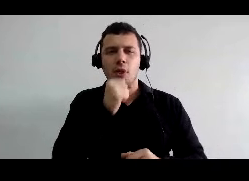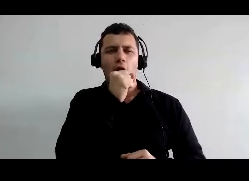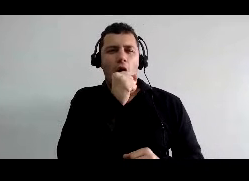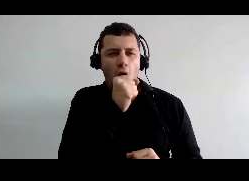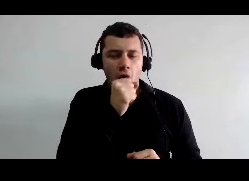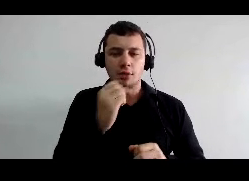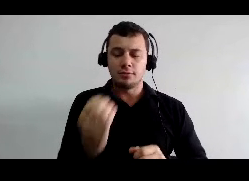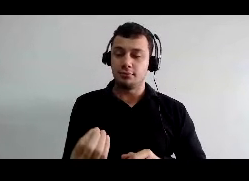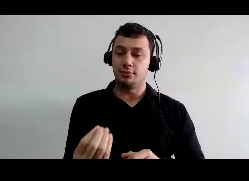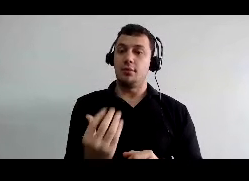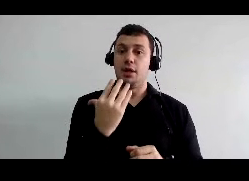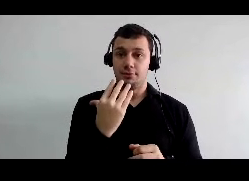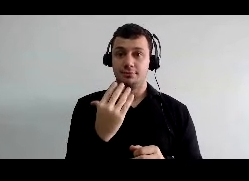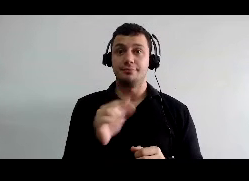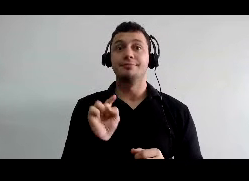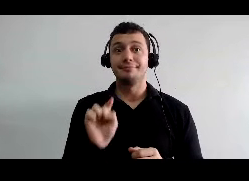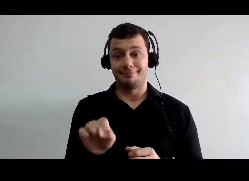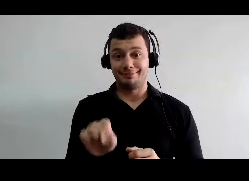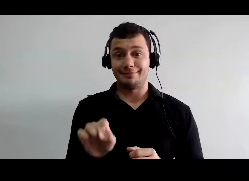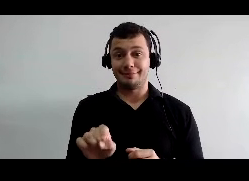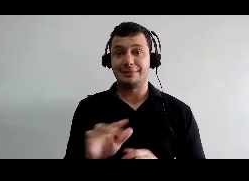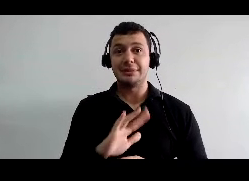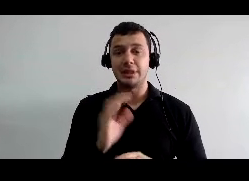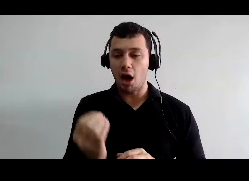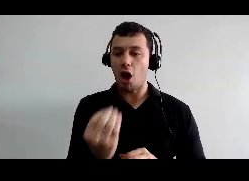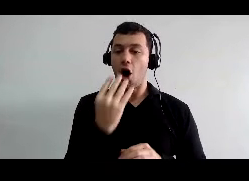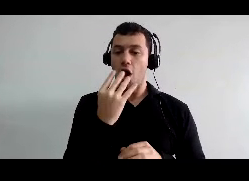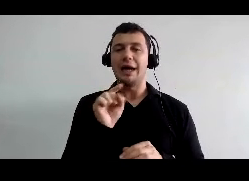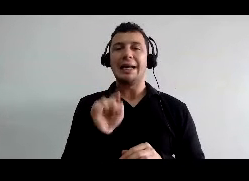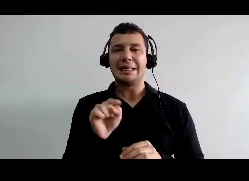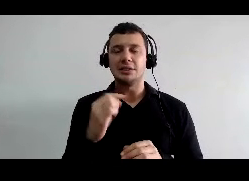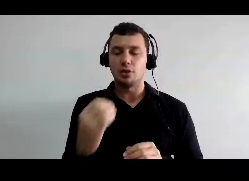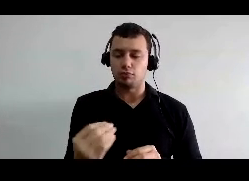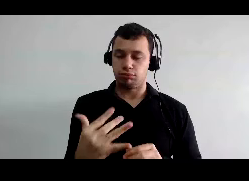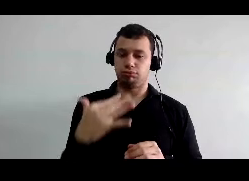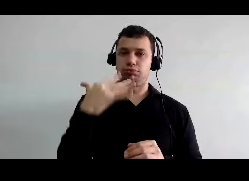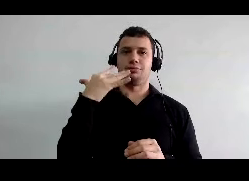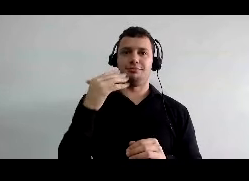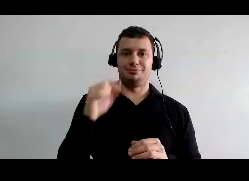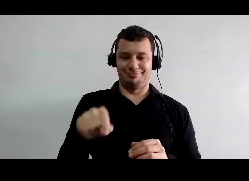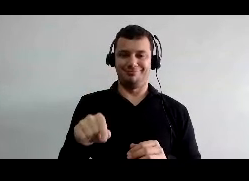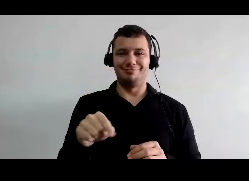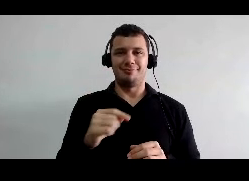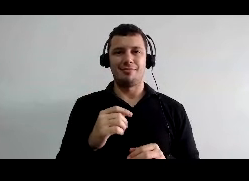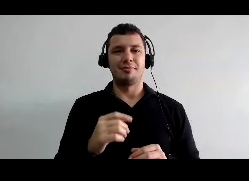que generó la tos, se genera un aerosol. Entonces es importante que yo esté